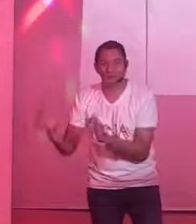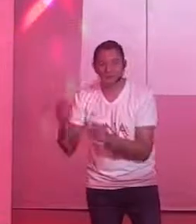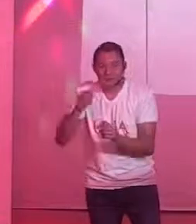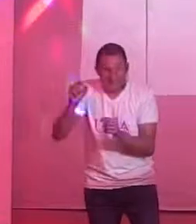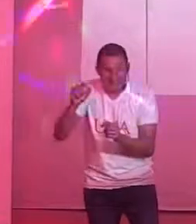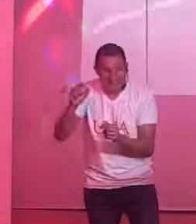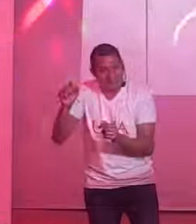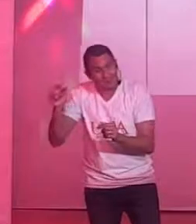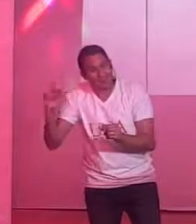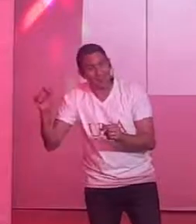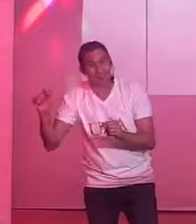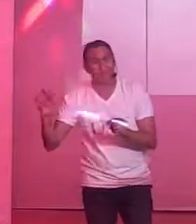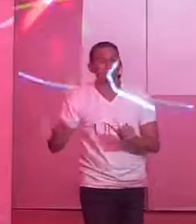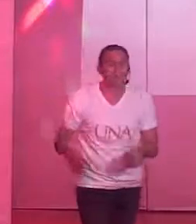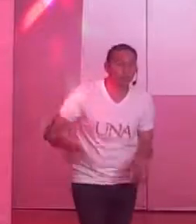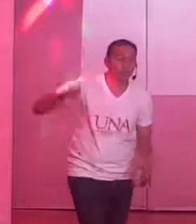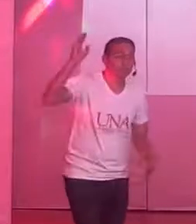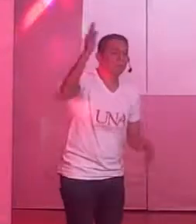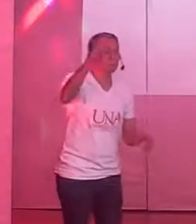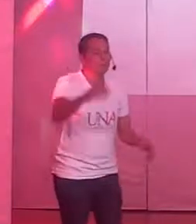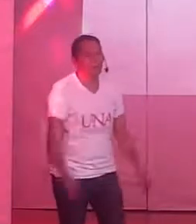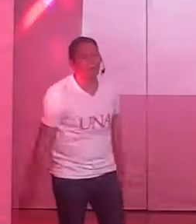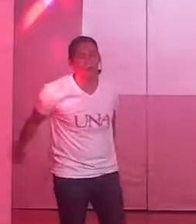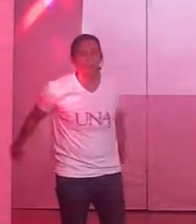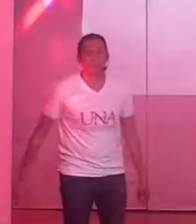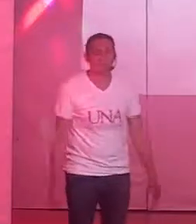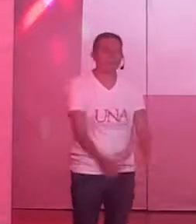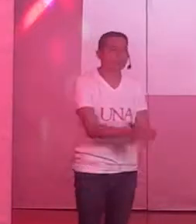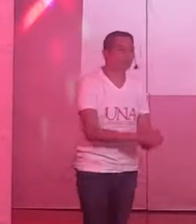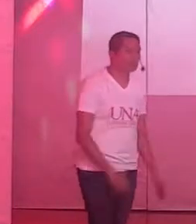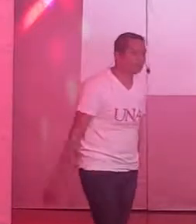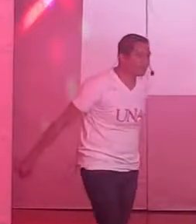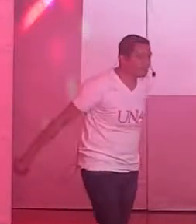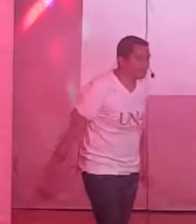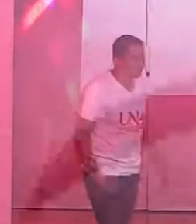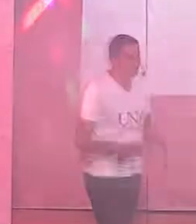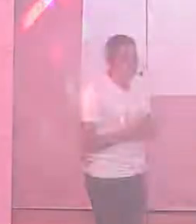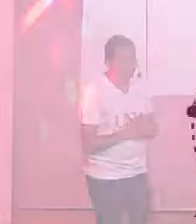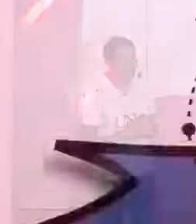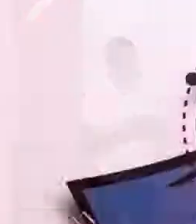muy importantes que tienes que ir apuntando. ¿Estamos? Sí. Vamos con el video del Departamento de Salud.